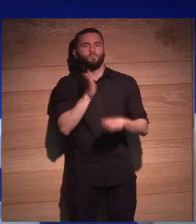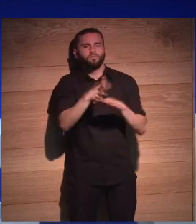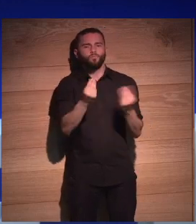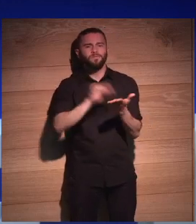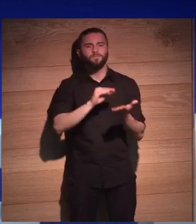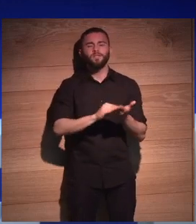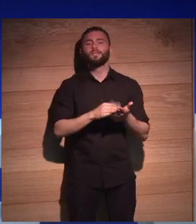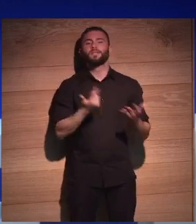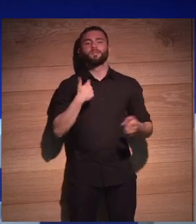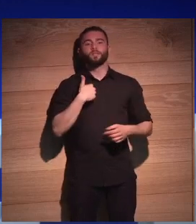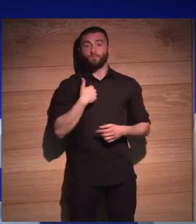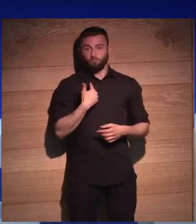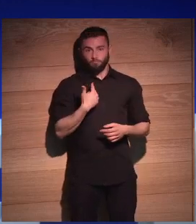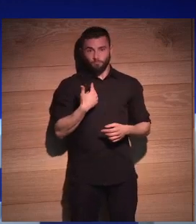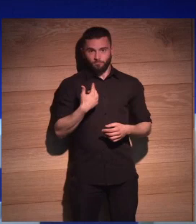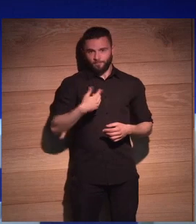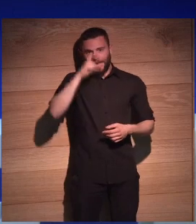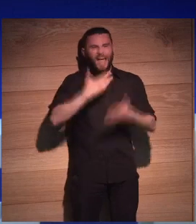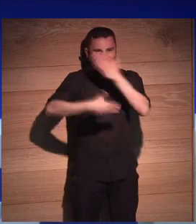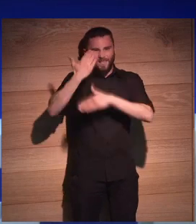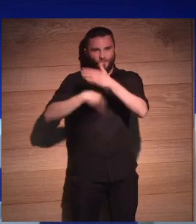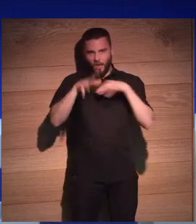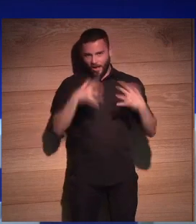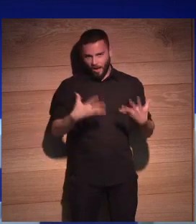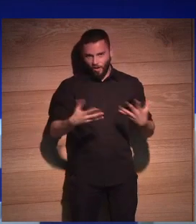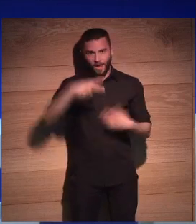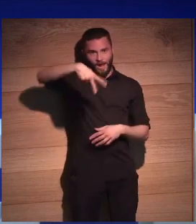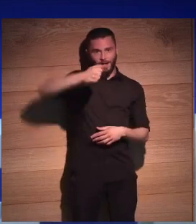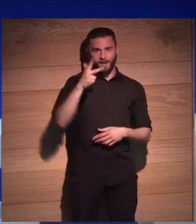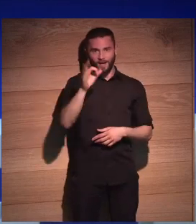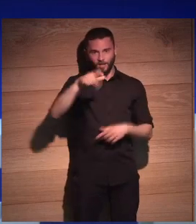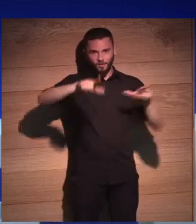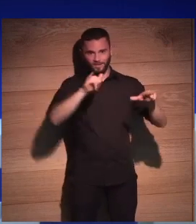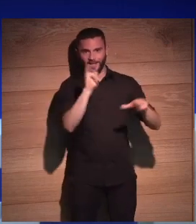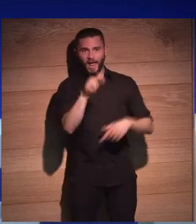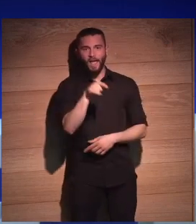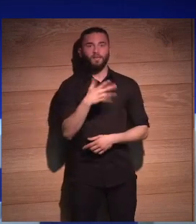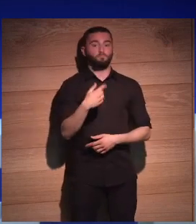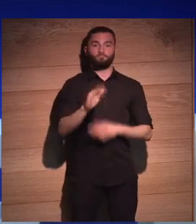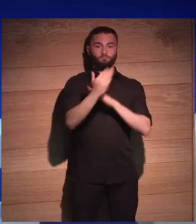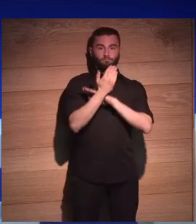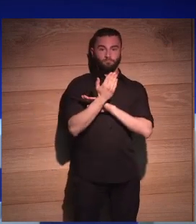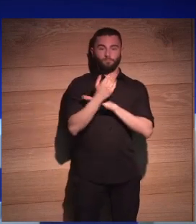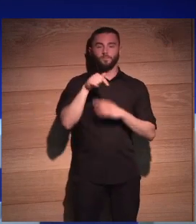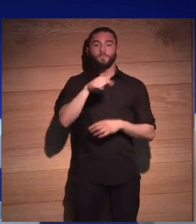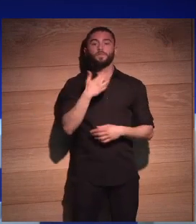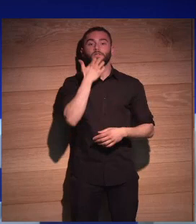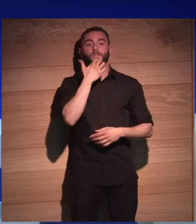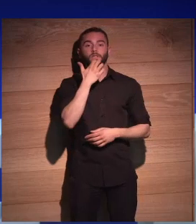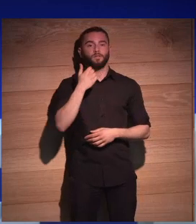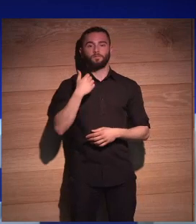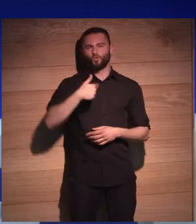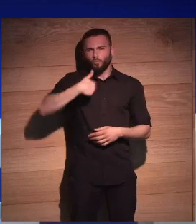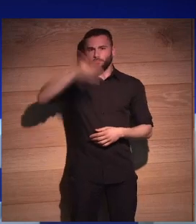mucho, que se está quedando anticuado. Nacho, que todavía está por aquí en la sala, me lo hizo ver. Que era que cuando yo